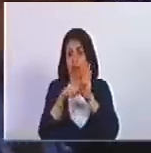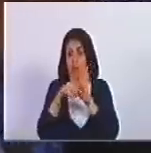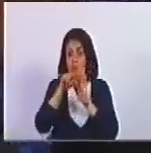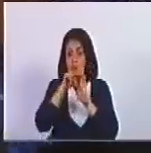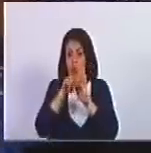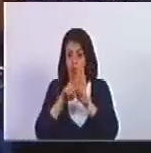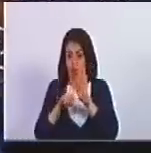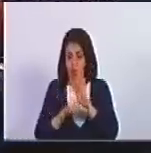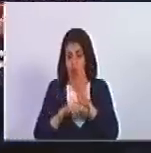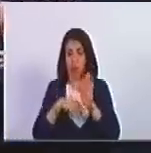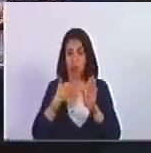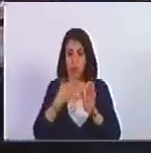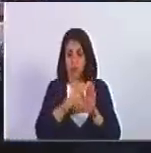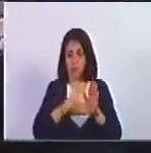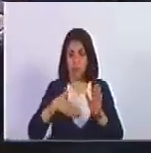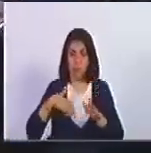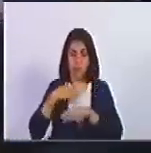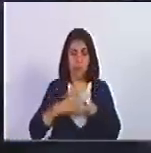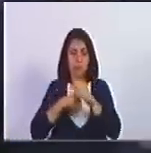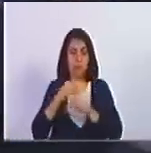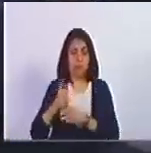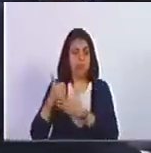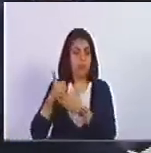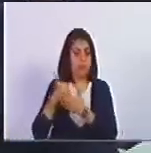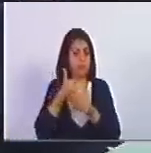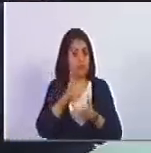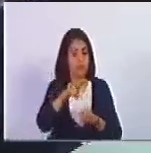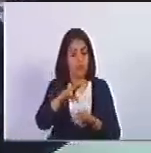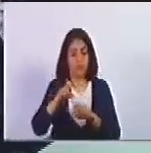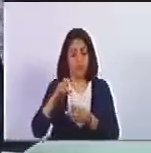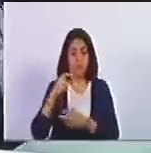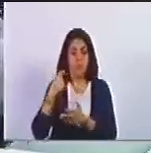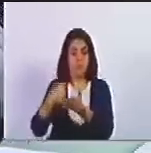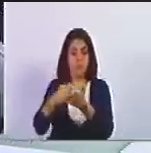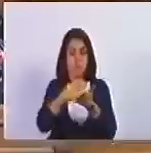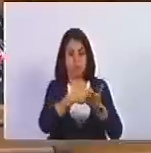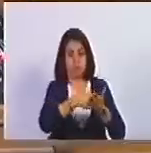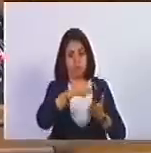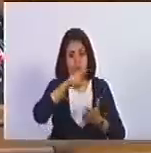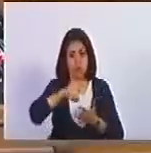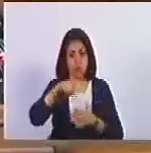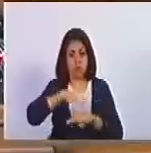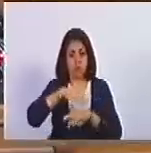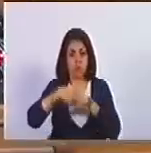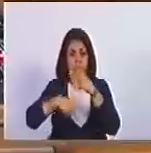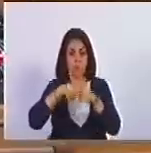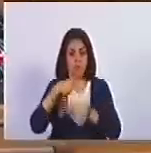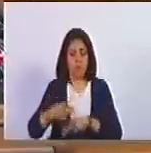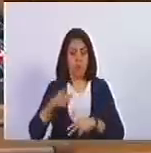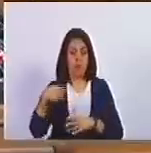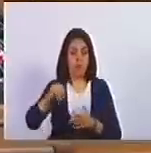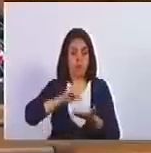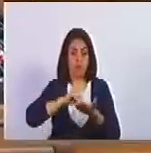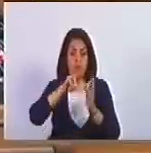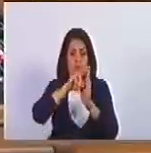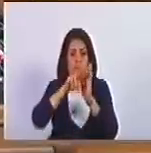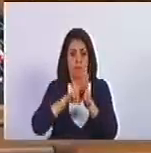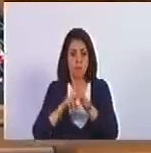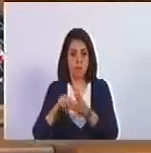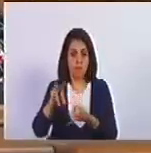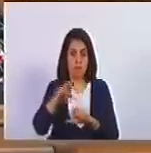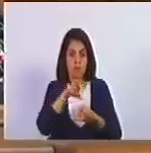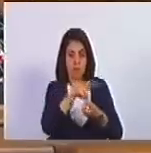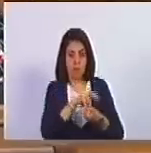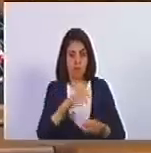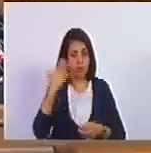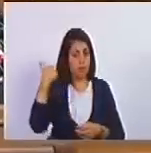ley, procurando que las y los contribuyentes tengan los mismos requerimientos, procedimientos y reglas de tributación,